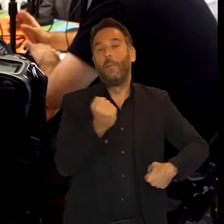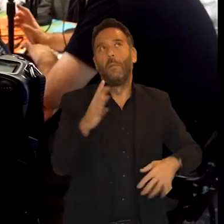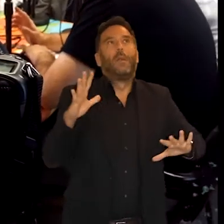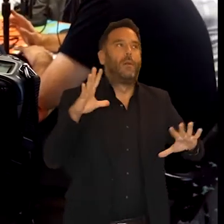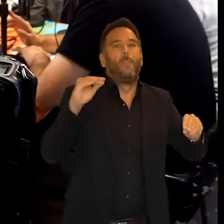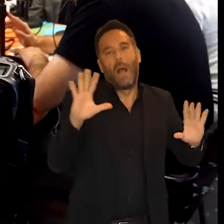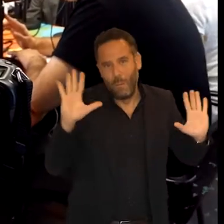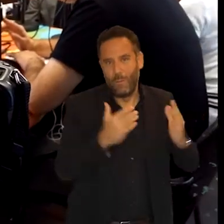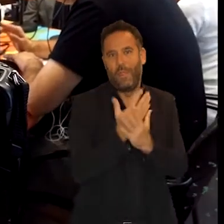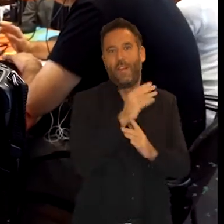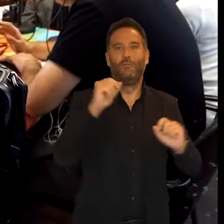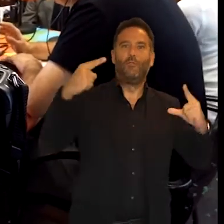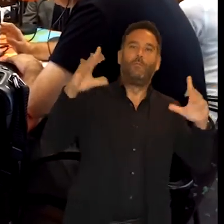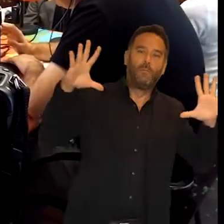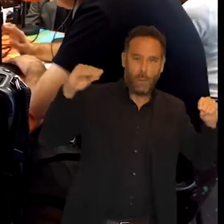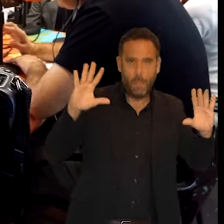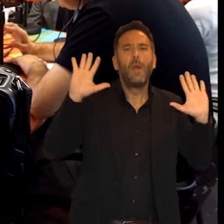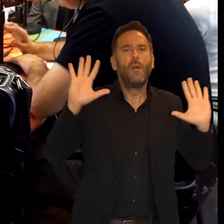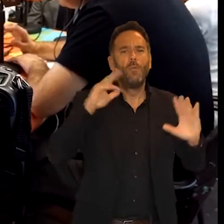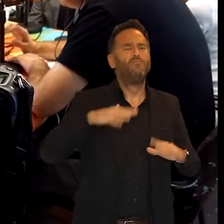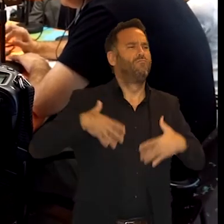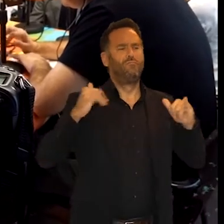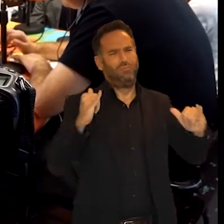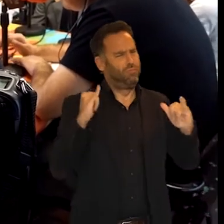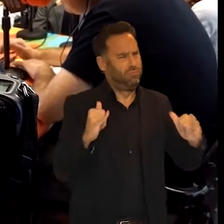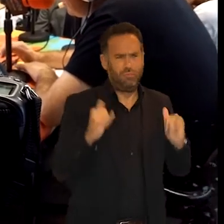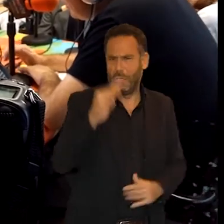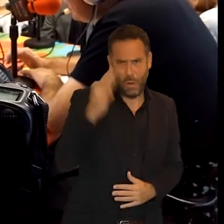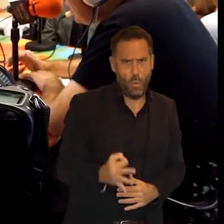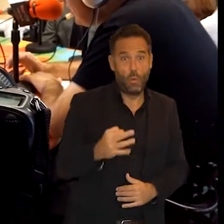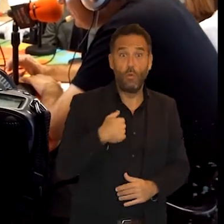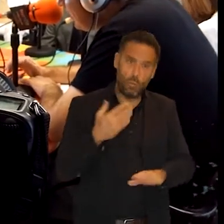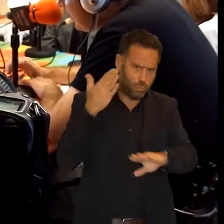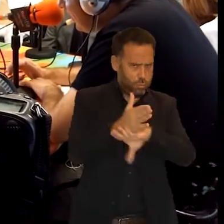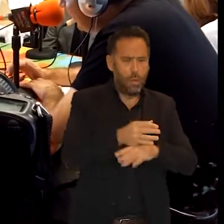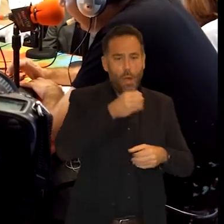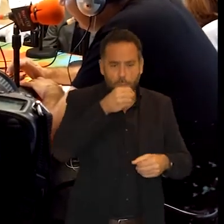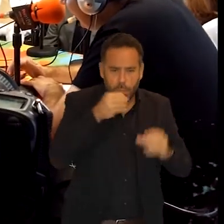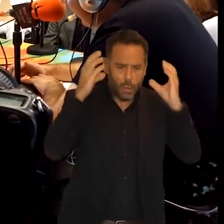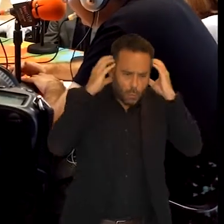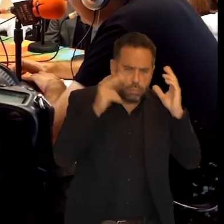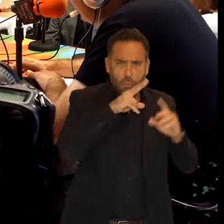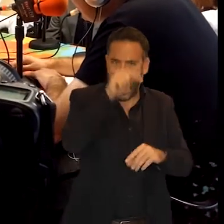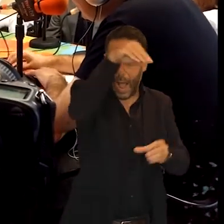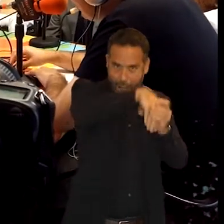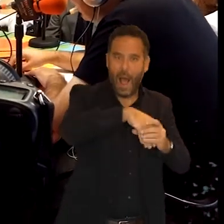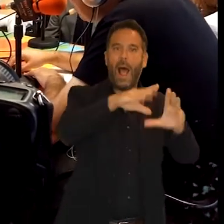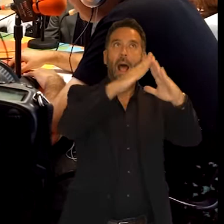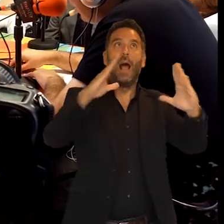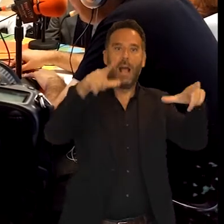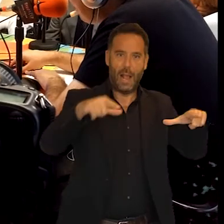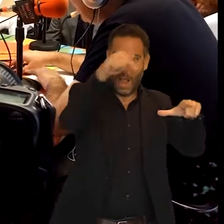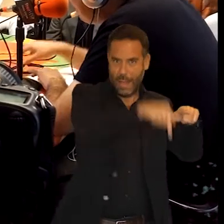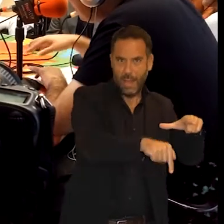¿no? Pero seguro que vais a pasar un rato muy entretenido. Nosotros, por lo menos, haremos lo posible. El saludo más cordial, como siempre, de todo el